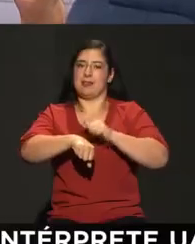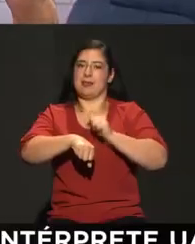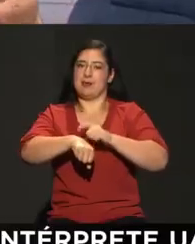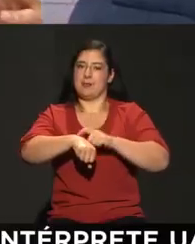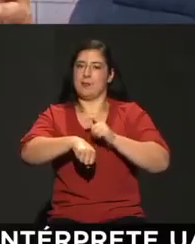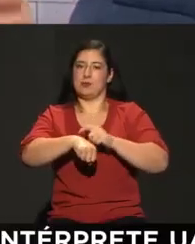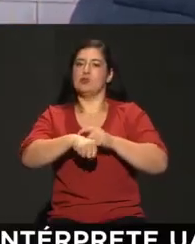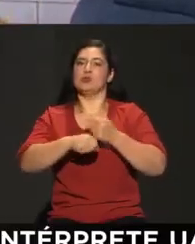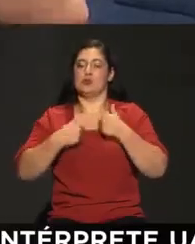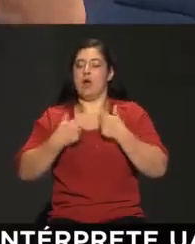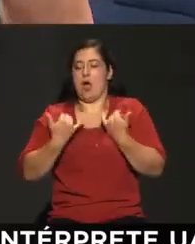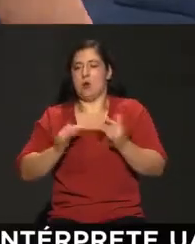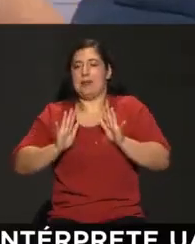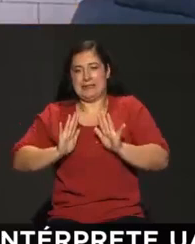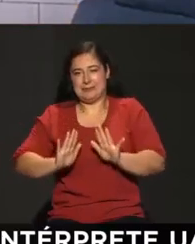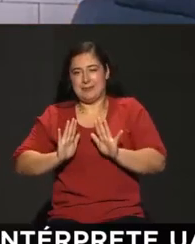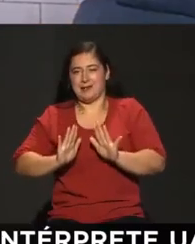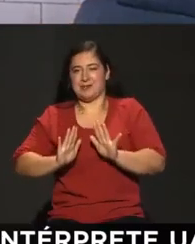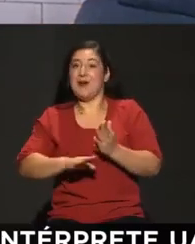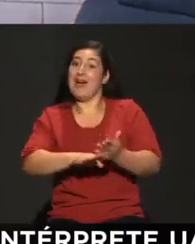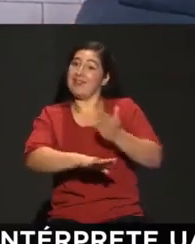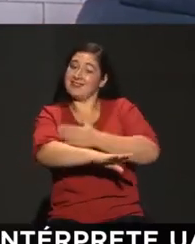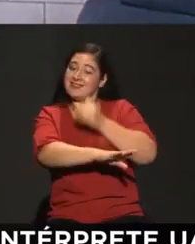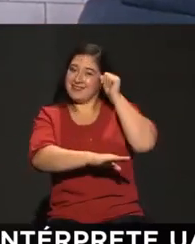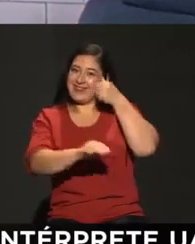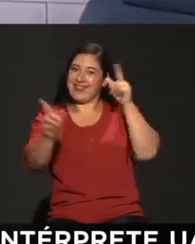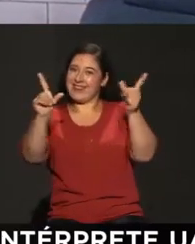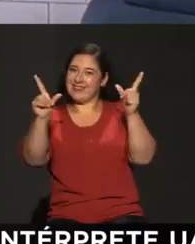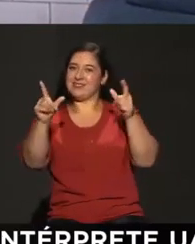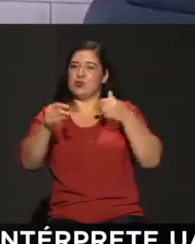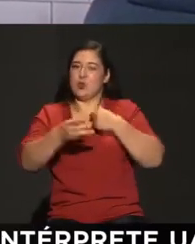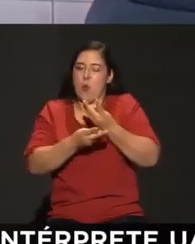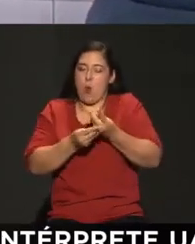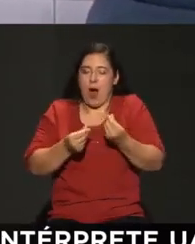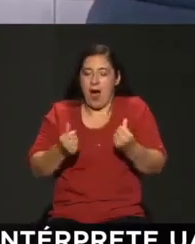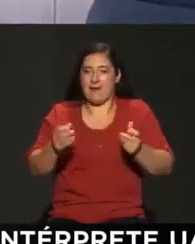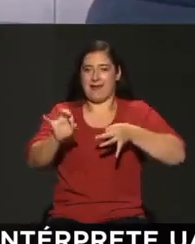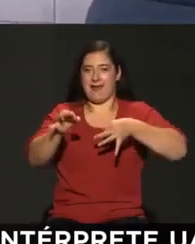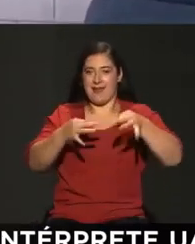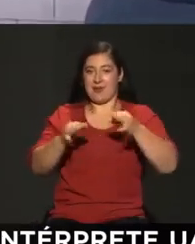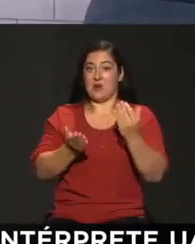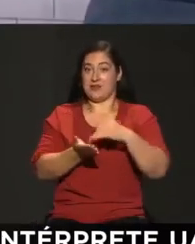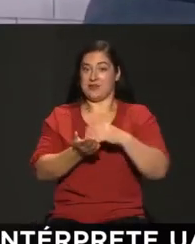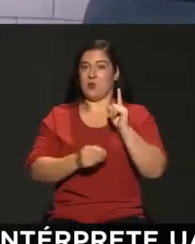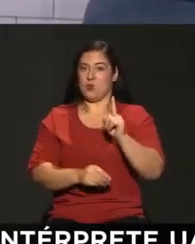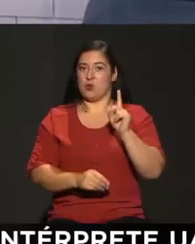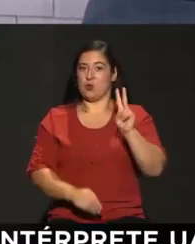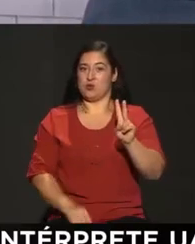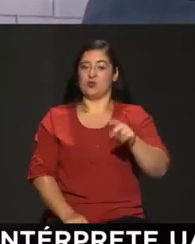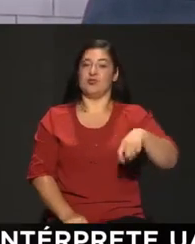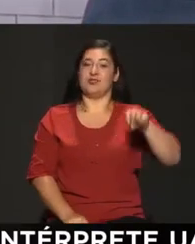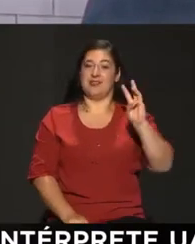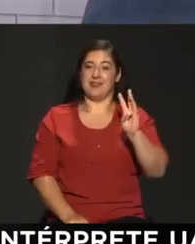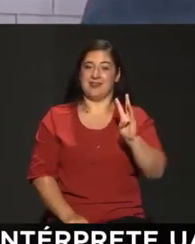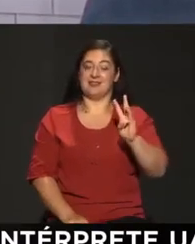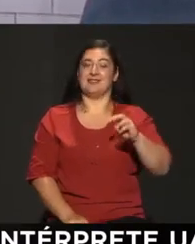velocidad. Lo voy a hacer más despacio porque recuerda que tuvimos un programa donde nosotros hacíamos las cosas muy lento. Voy a contar más lento. Listo. Uno,